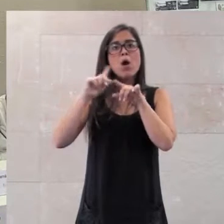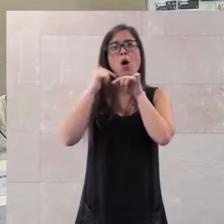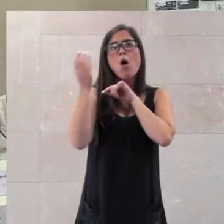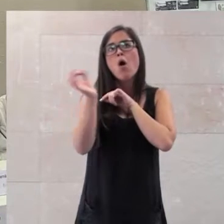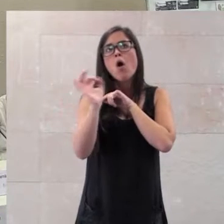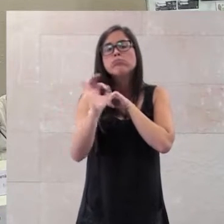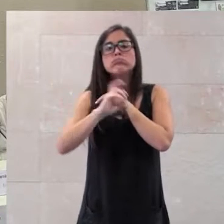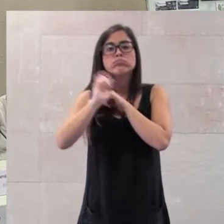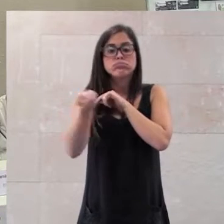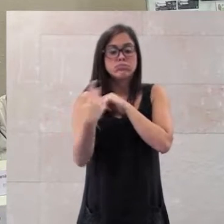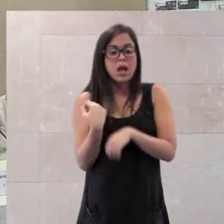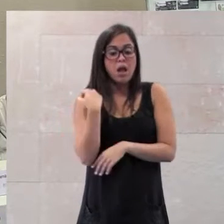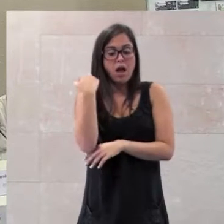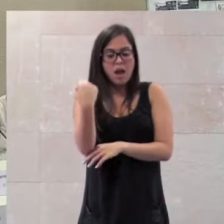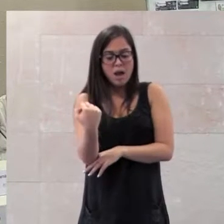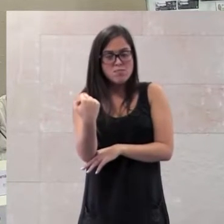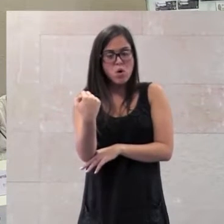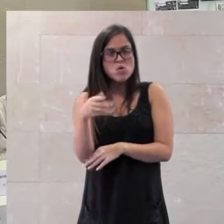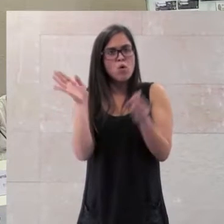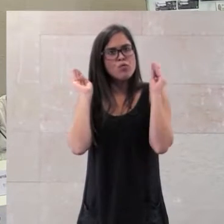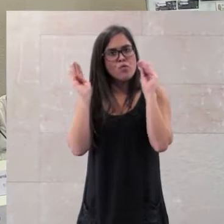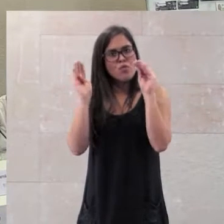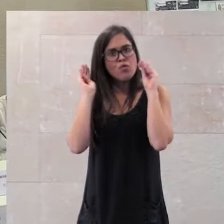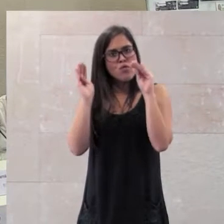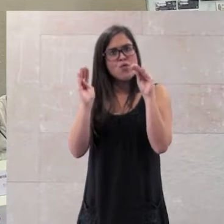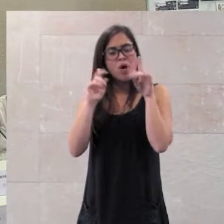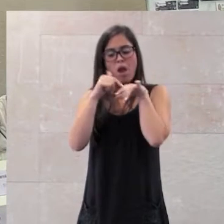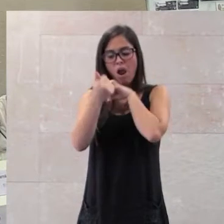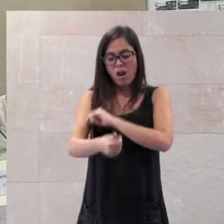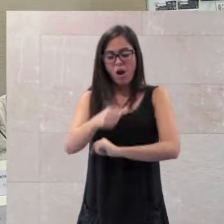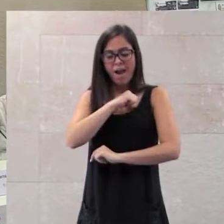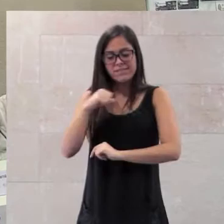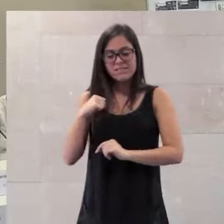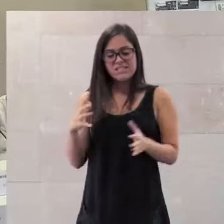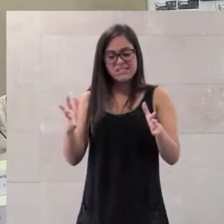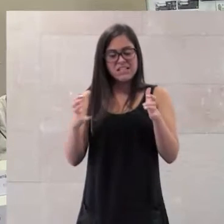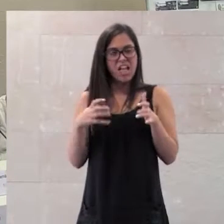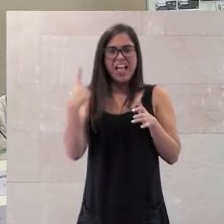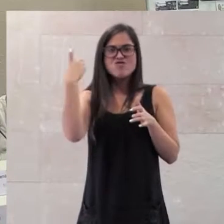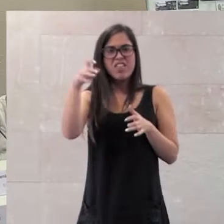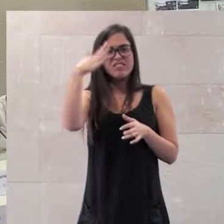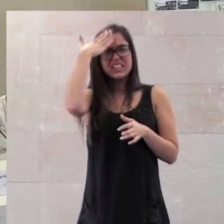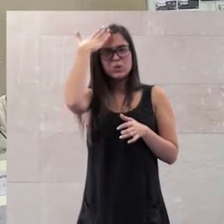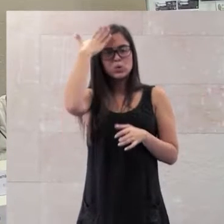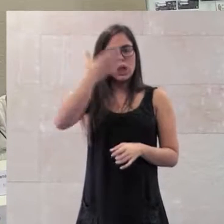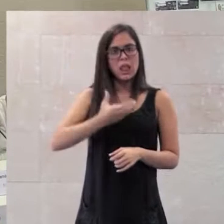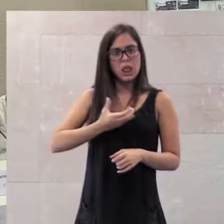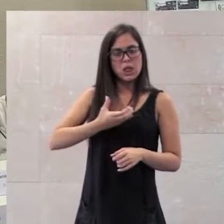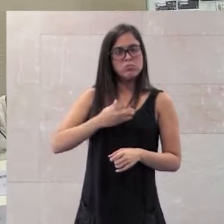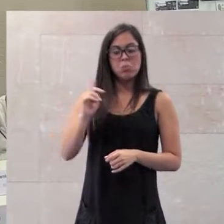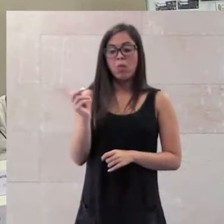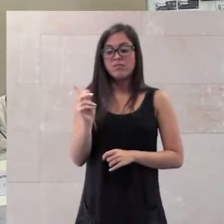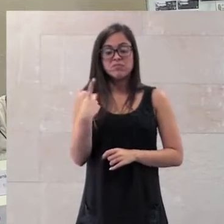apoya durante un tiempo dándoles formación, de manera que al final sean autónomas y no necesiten la tutela del ayuntamiento, simplemente que